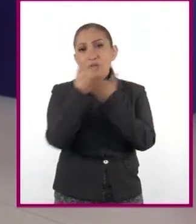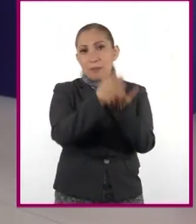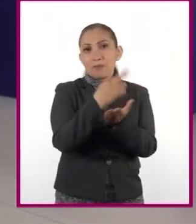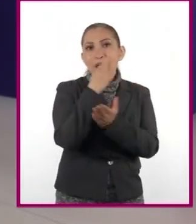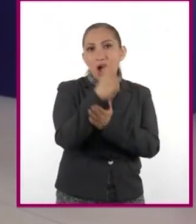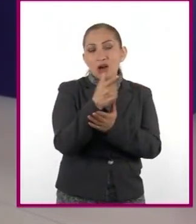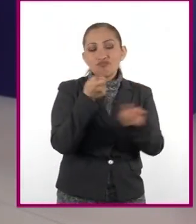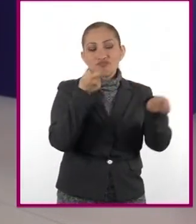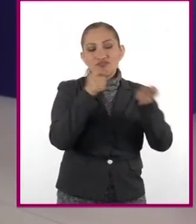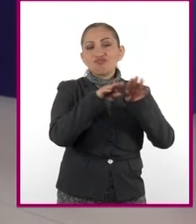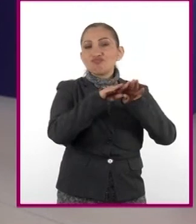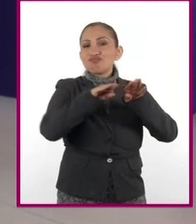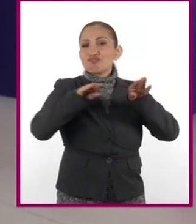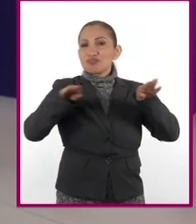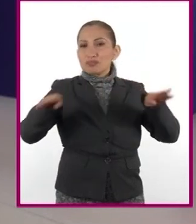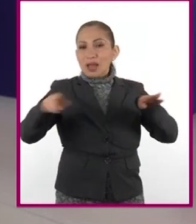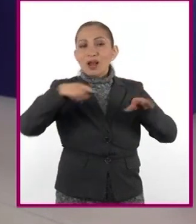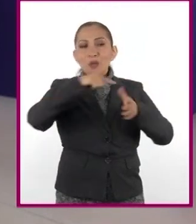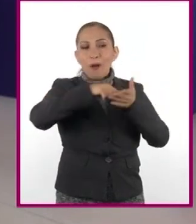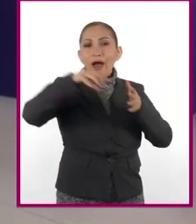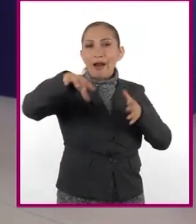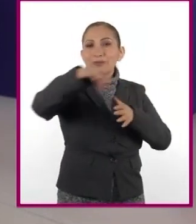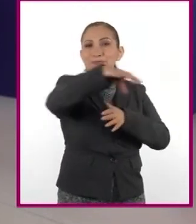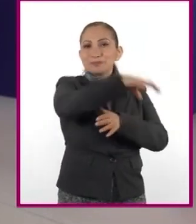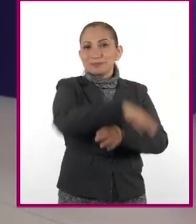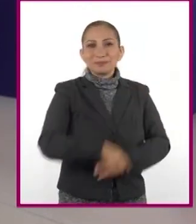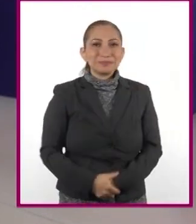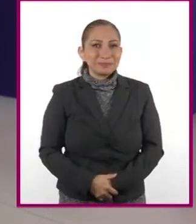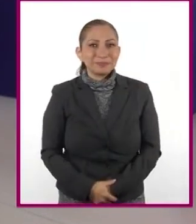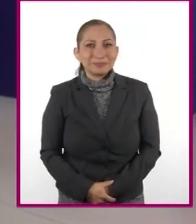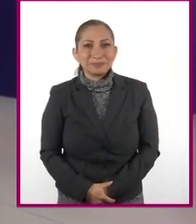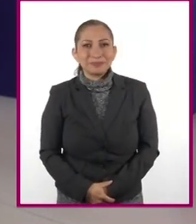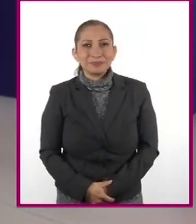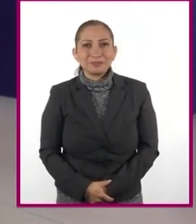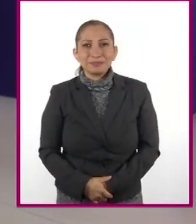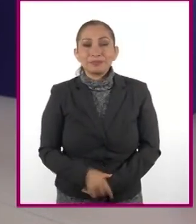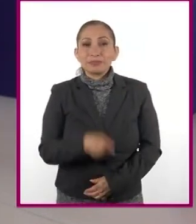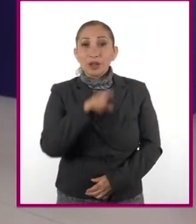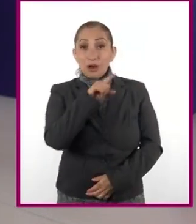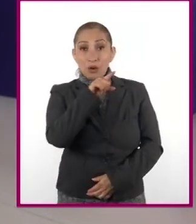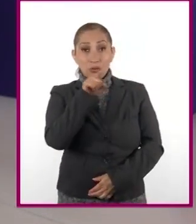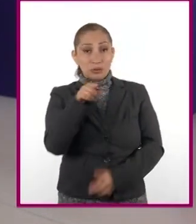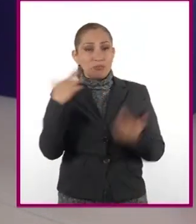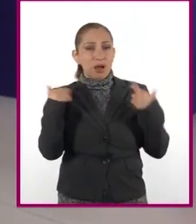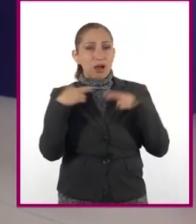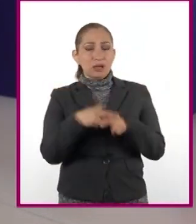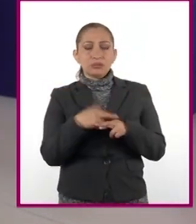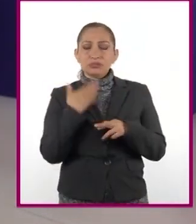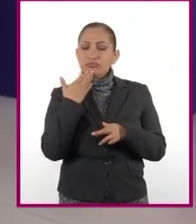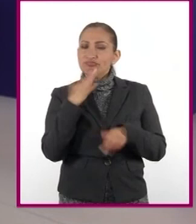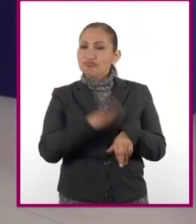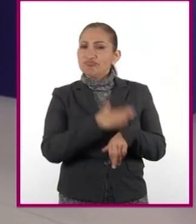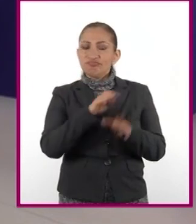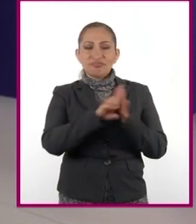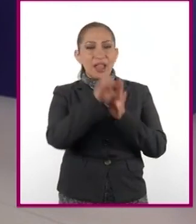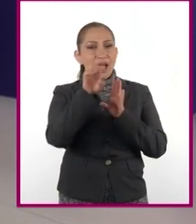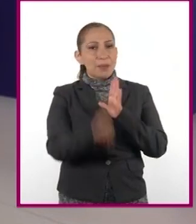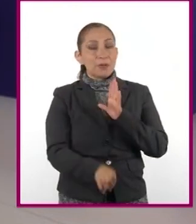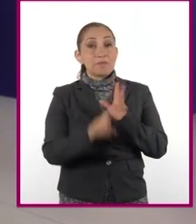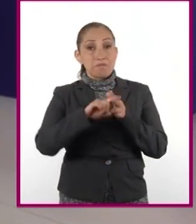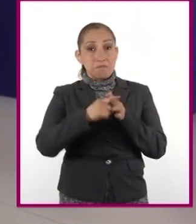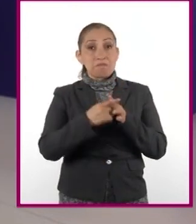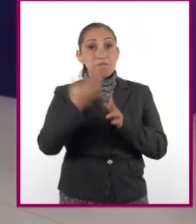el equilibrio ecológico de los ecosistemas. Cierto. Usted nos ha dado un excelente ejemplo al